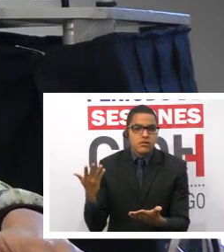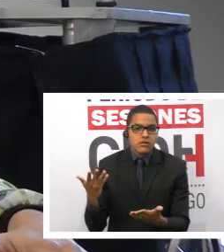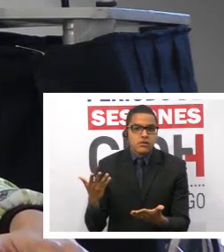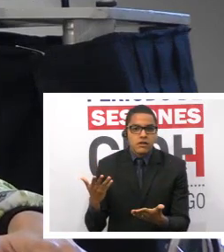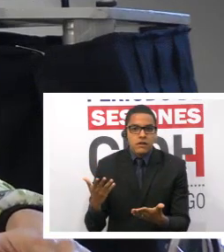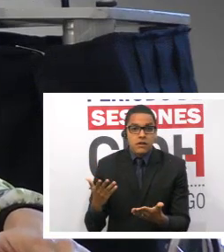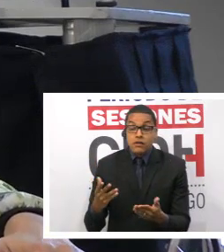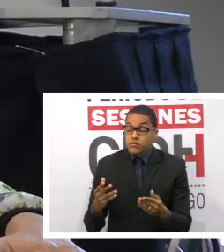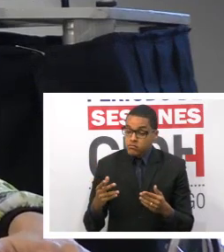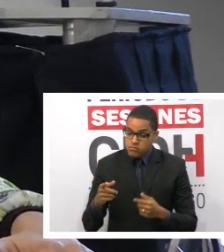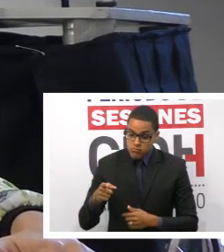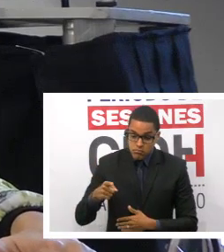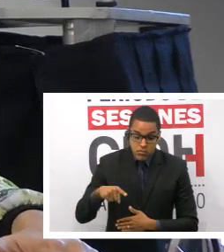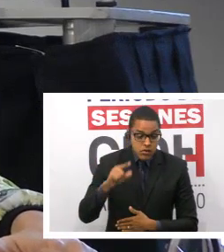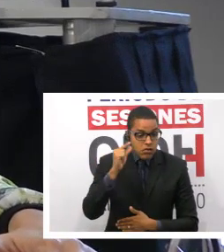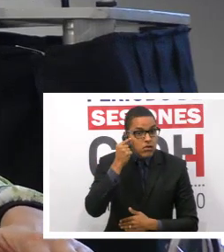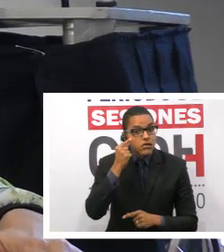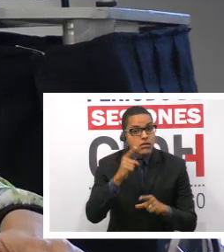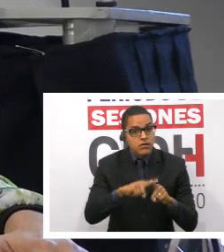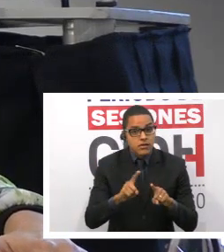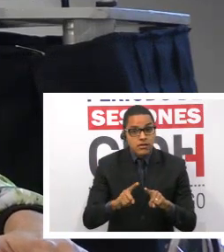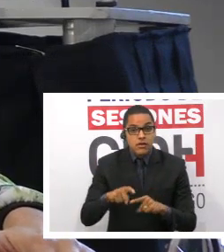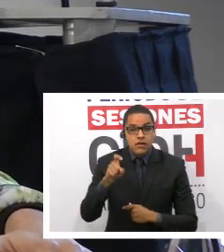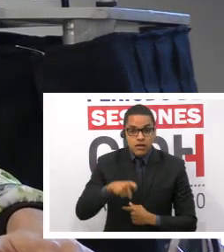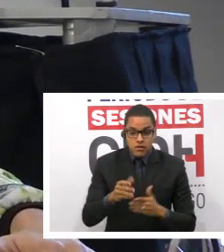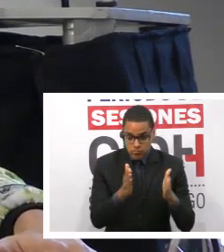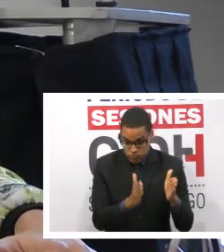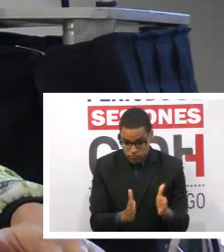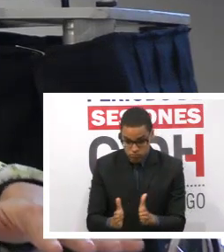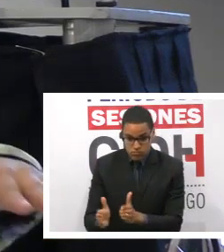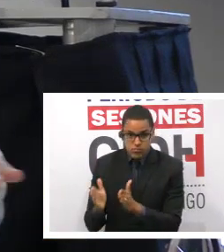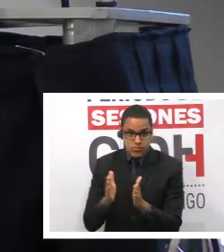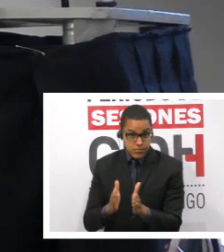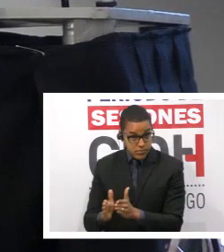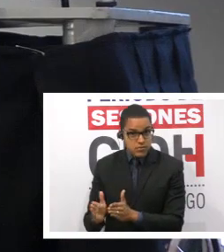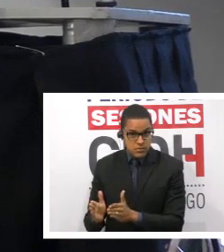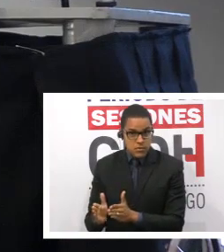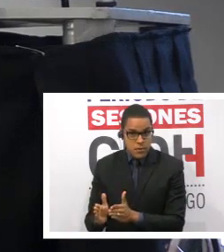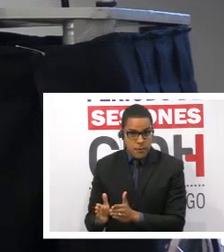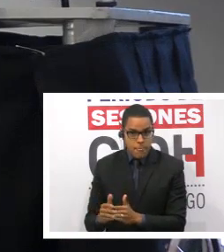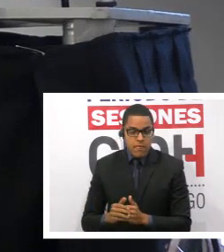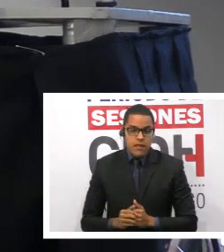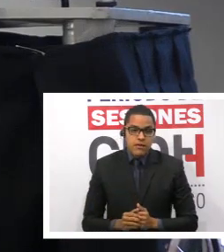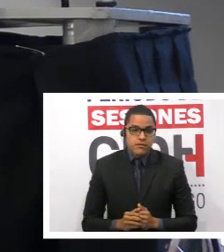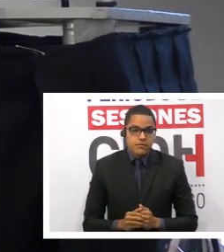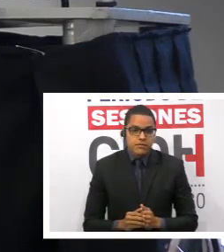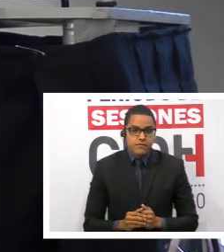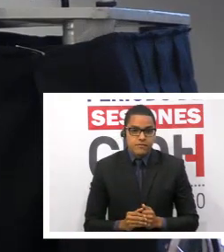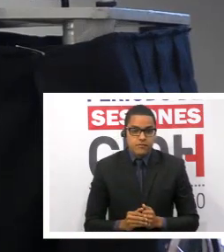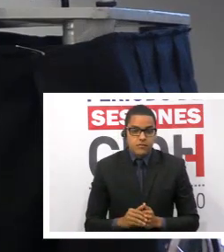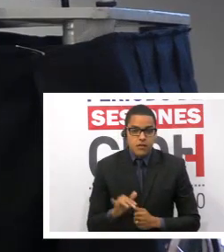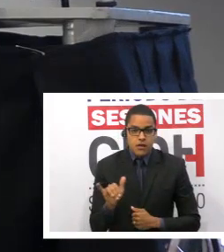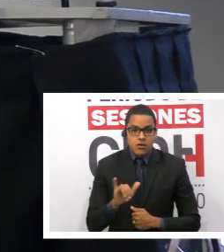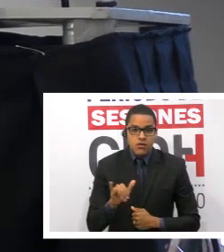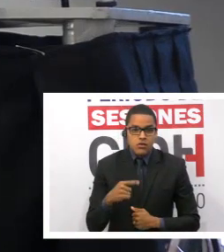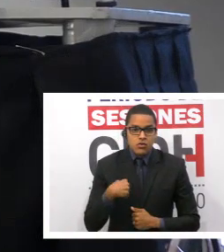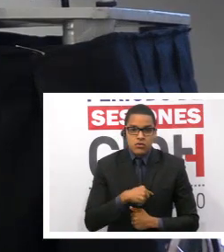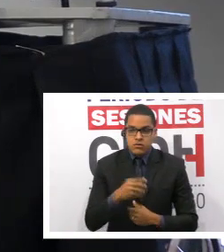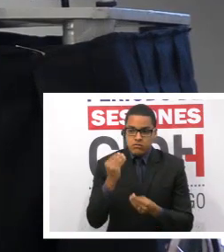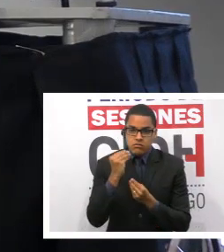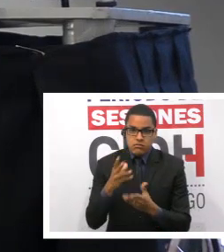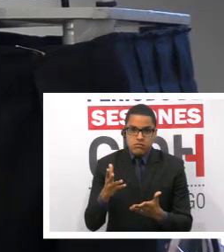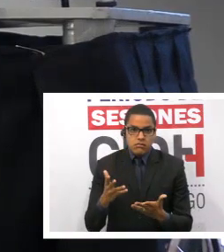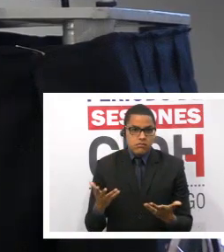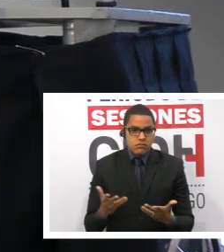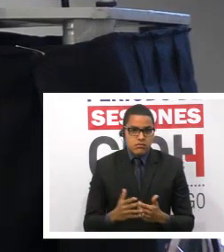los principios que emanan de la legislación regional aplicables a la política fiscal también solicitamos incluir un análisis de